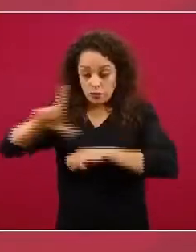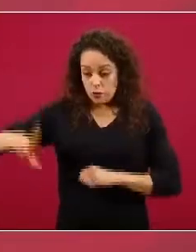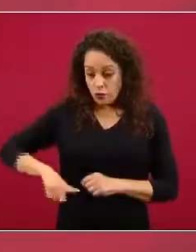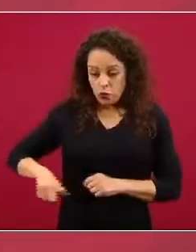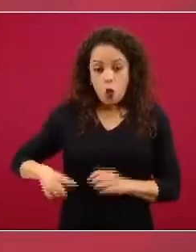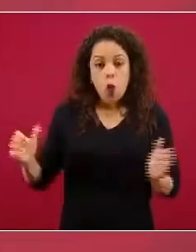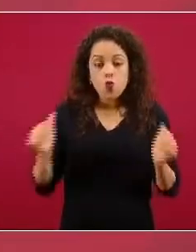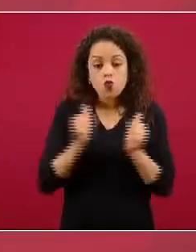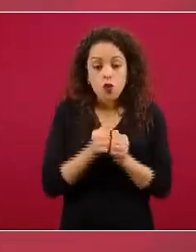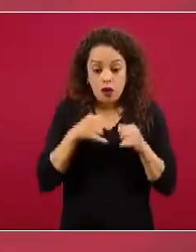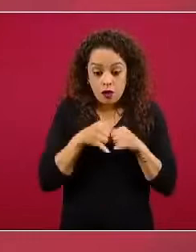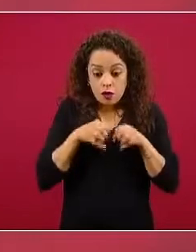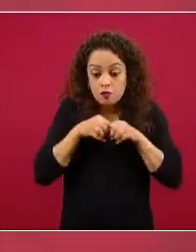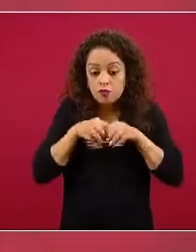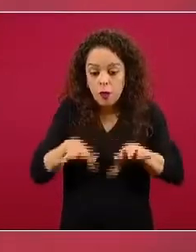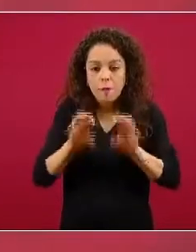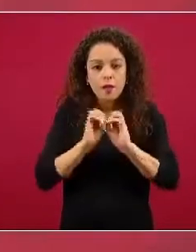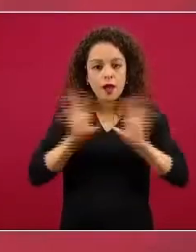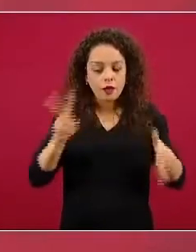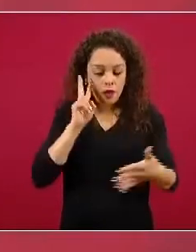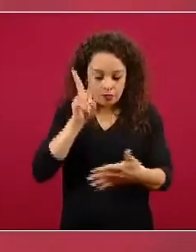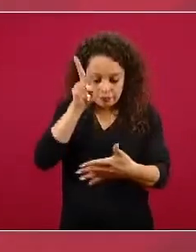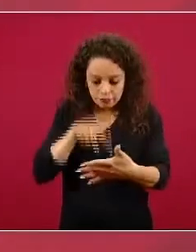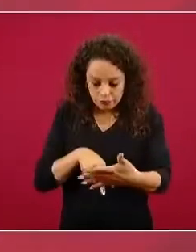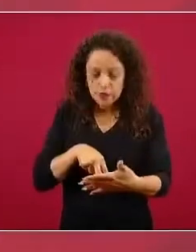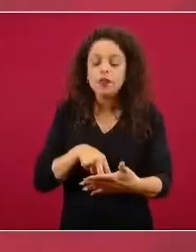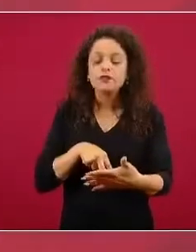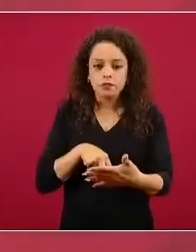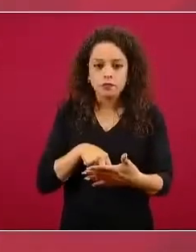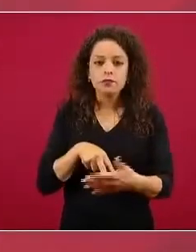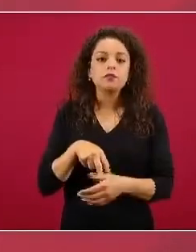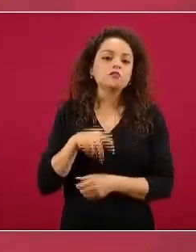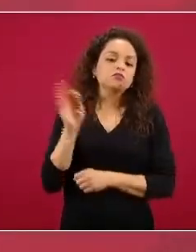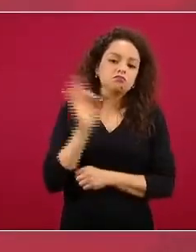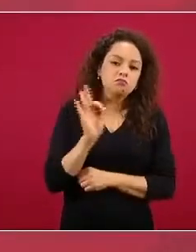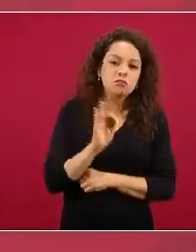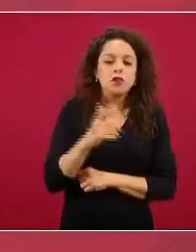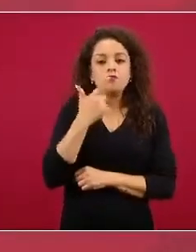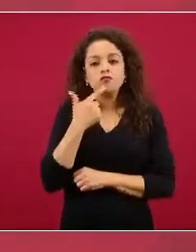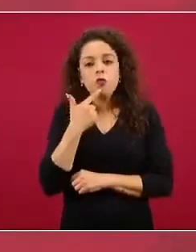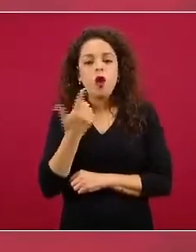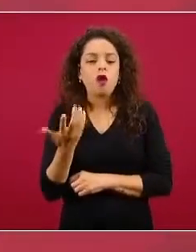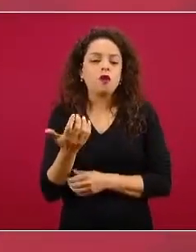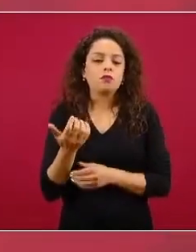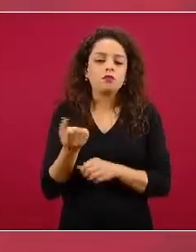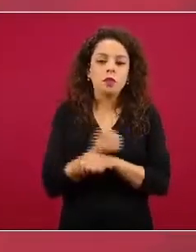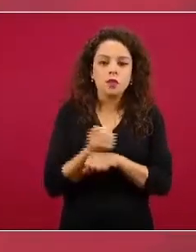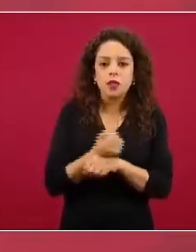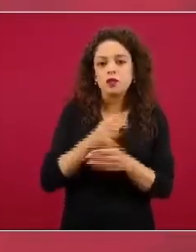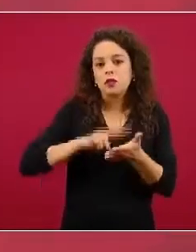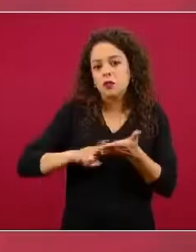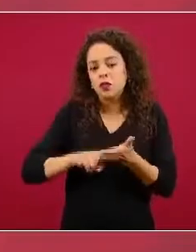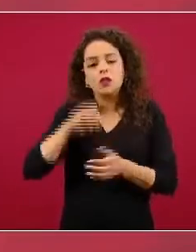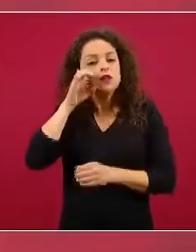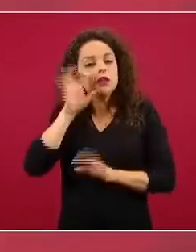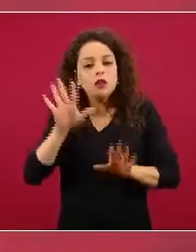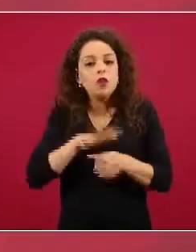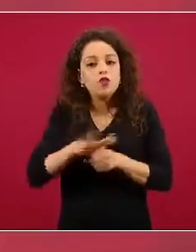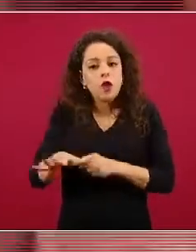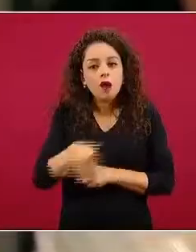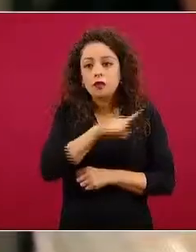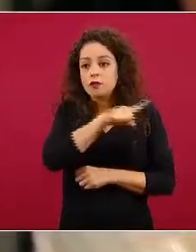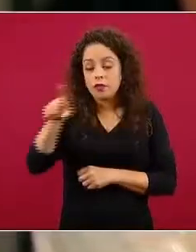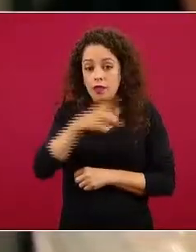información objetiva que viene del semáforo, sea este rojo, anaranjado, amarillo o verde, tienen que tomar